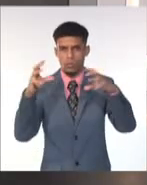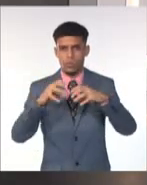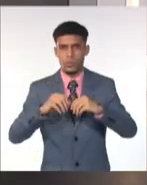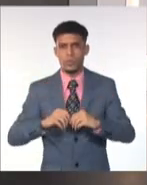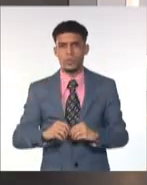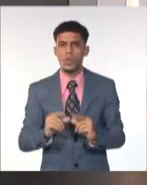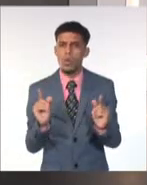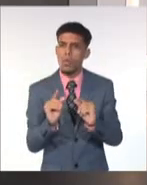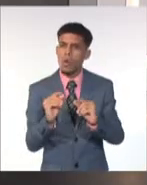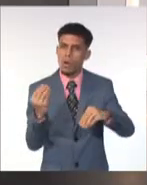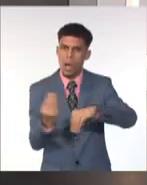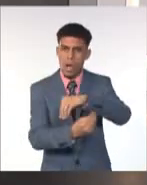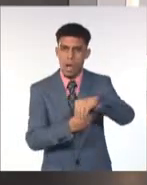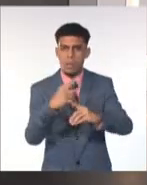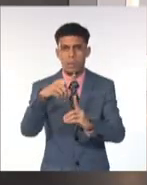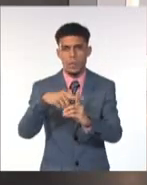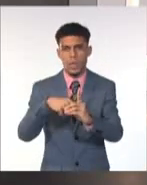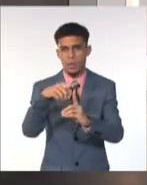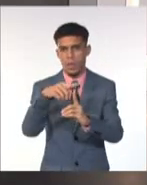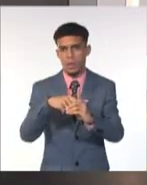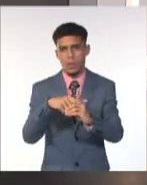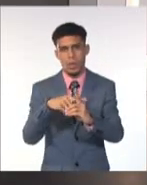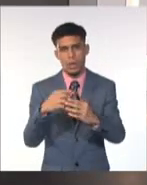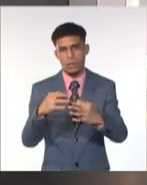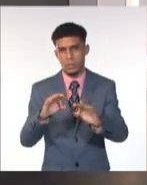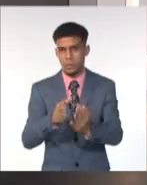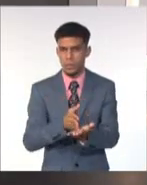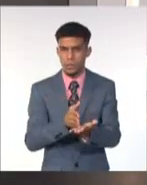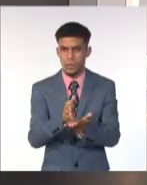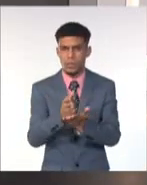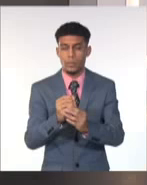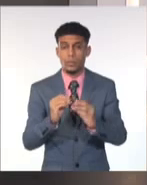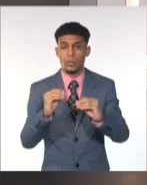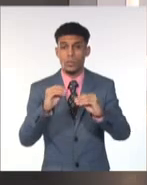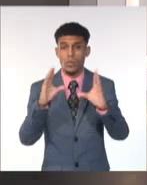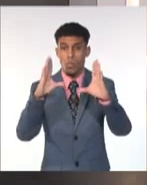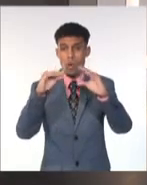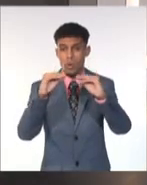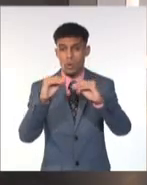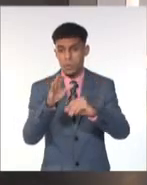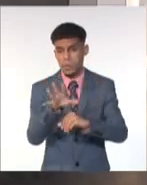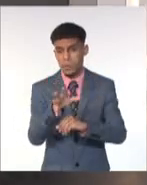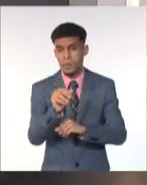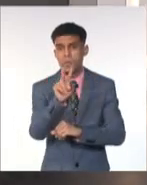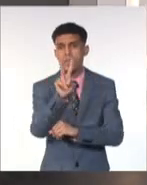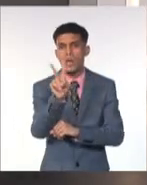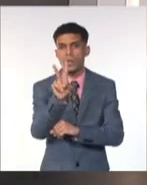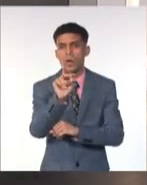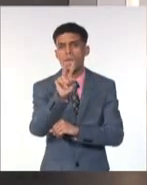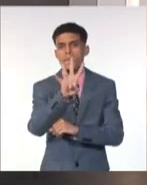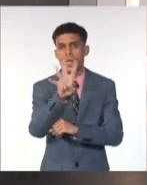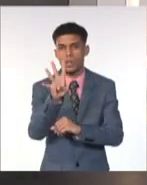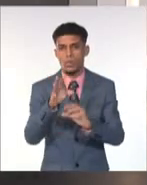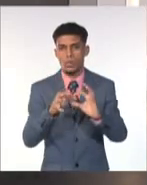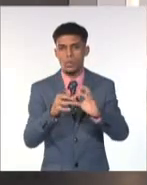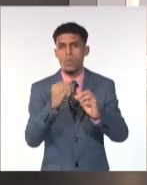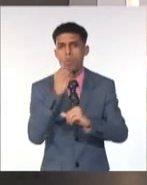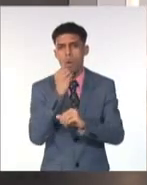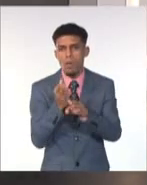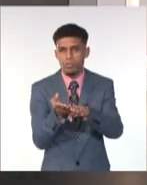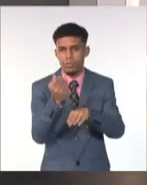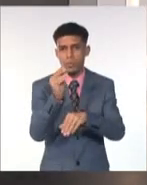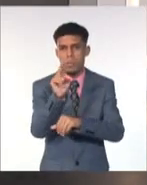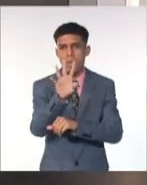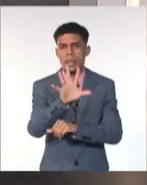Poco cambio en cuanto a las temperaturas para esta jornada de lunes, los valores mínimos en la madrugada entre los 22, 24, 25 grados en algunos